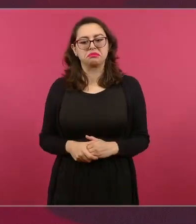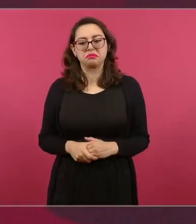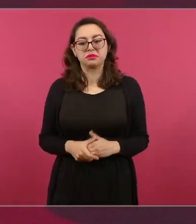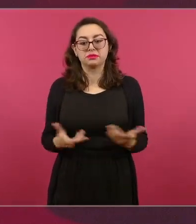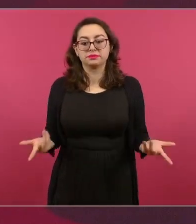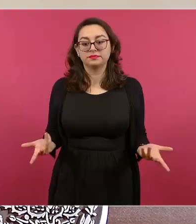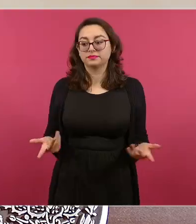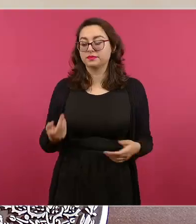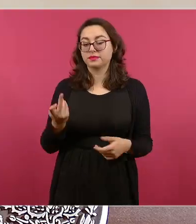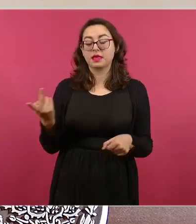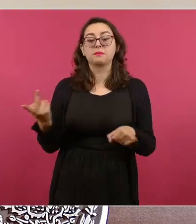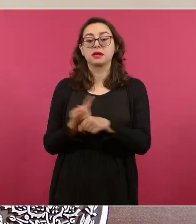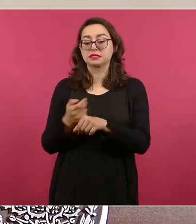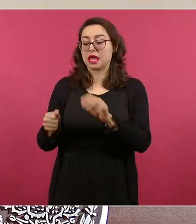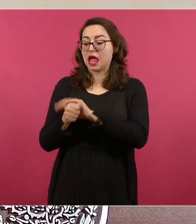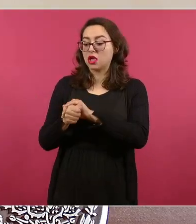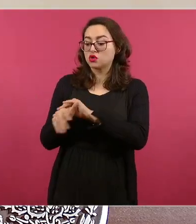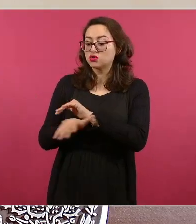Entre otras cosas.